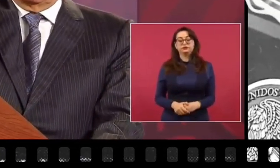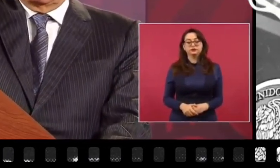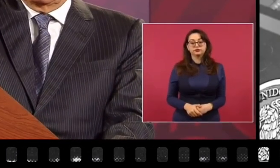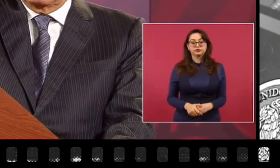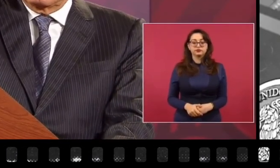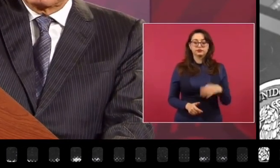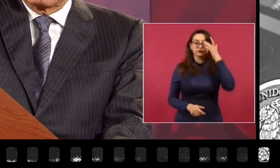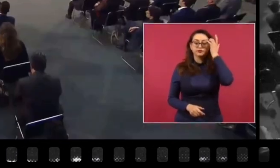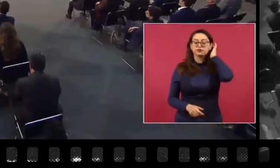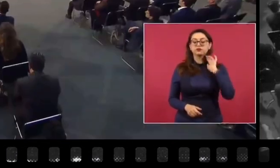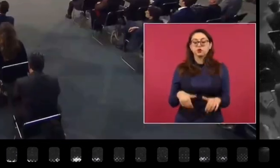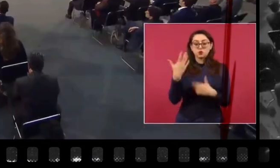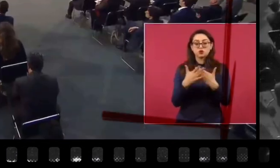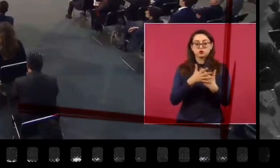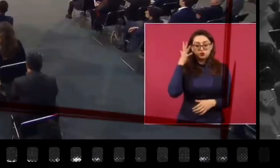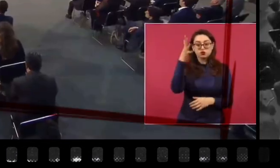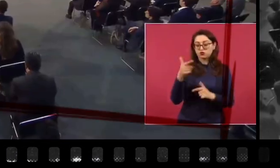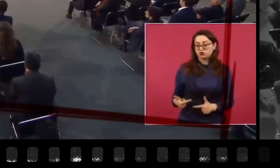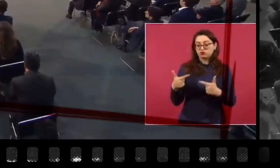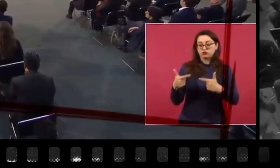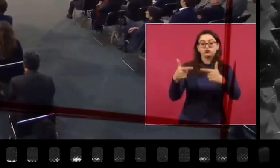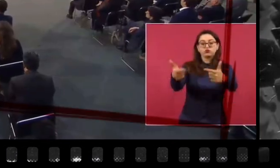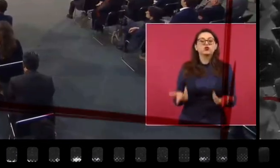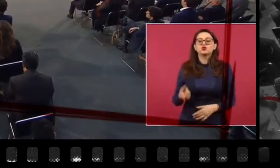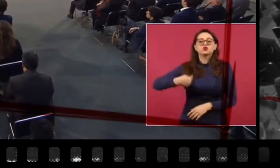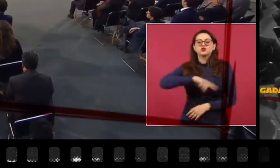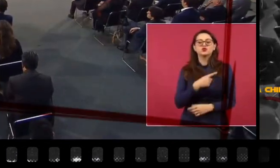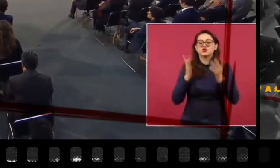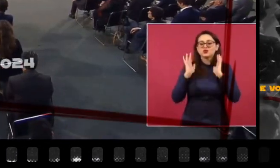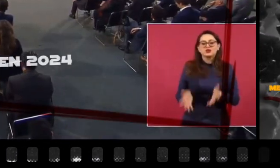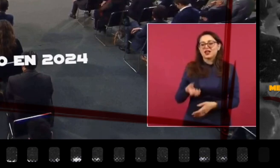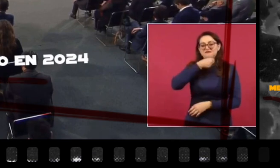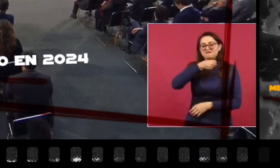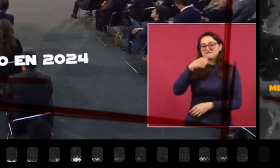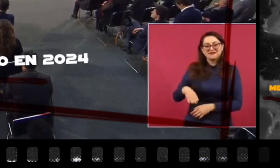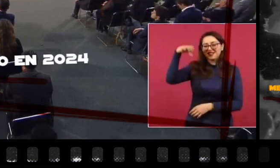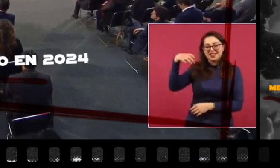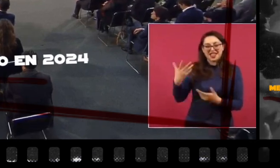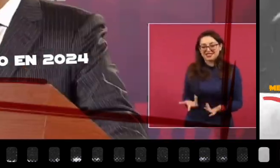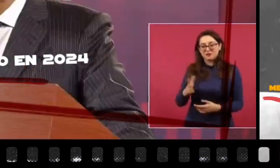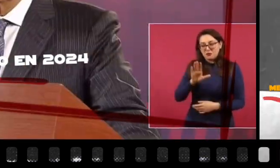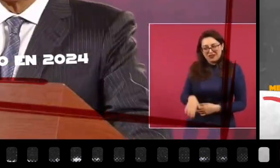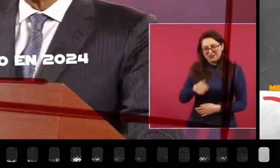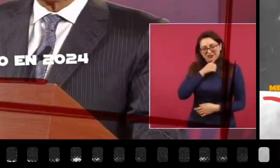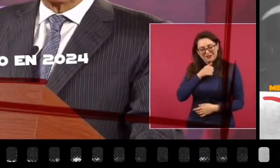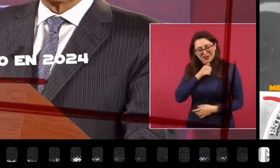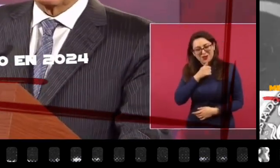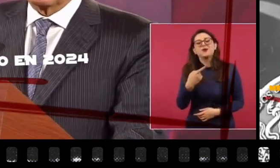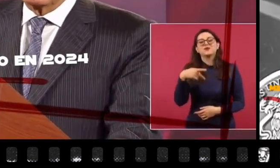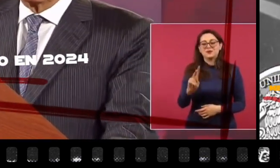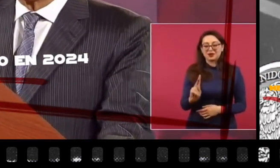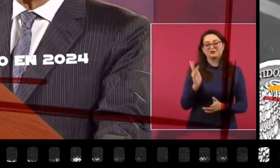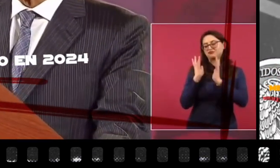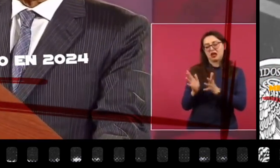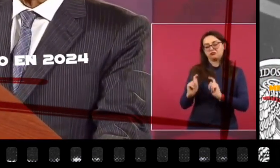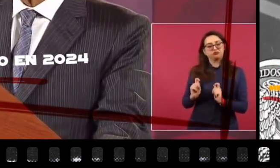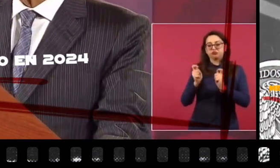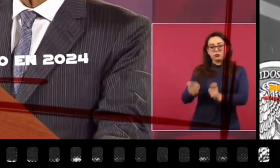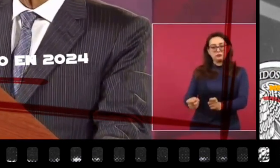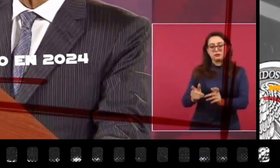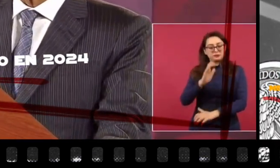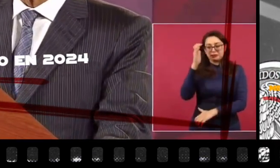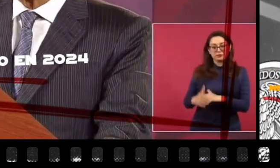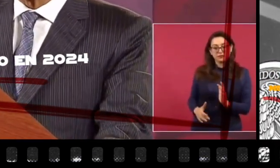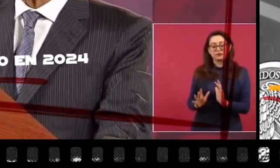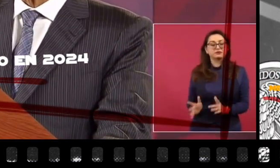ya los que van a venir, o sea, porque ya nosotros vamos a pasar a retirar, digo, no nos vamos a ir de este mundo, pero sí vamos a